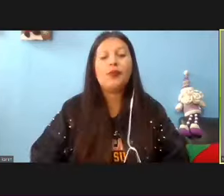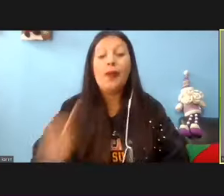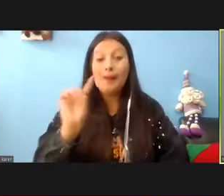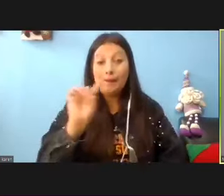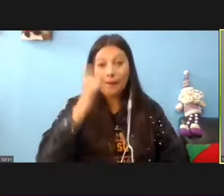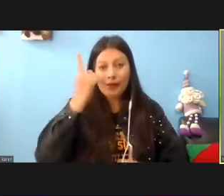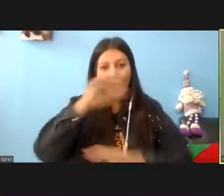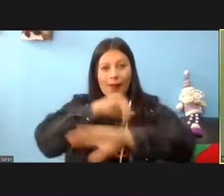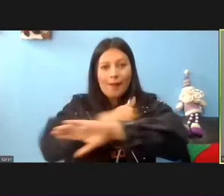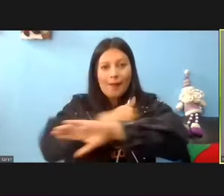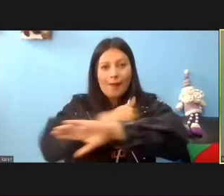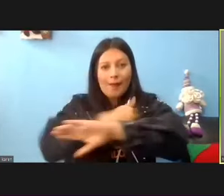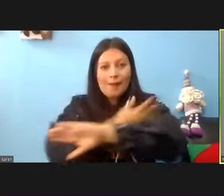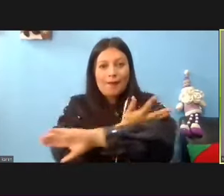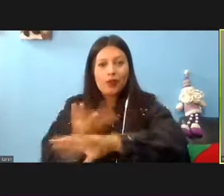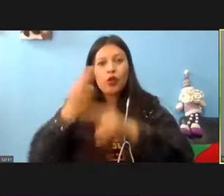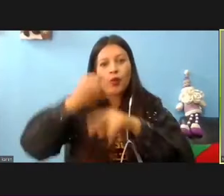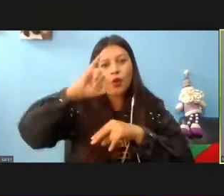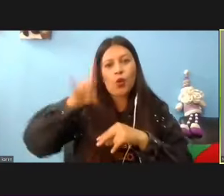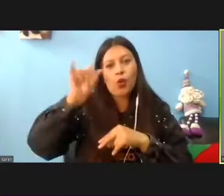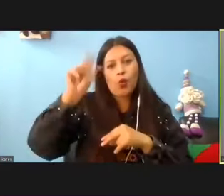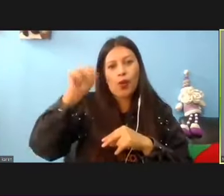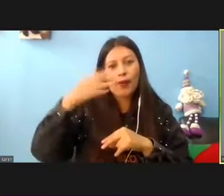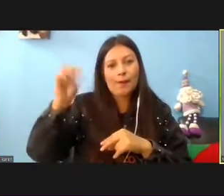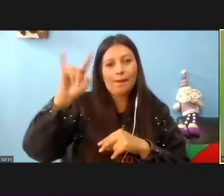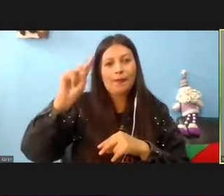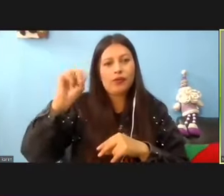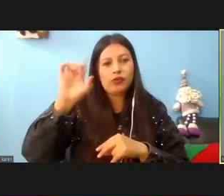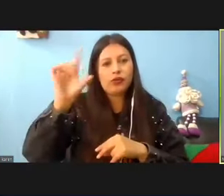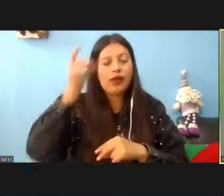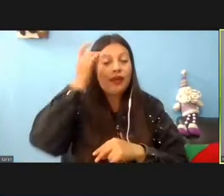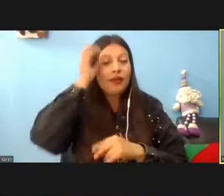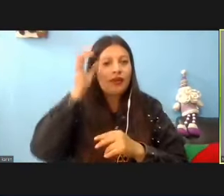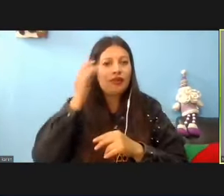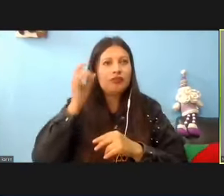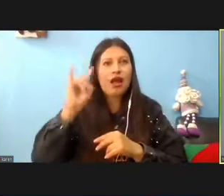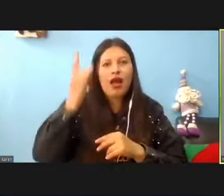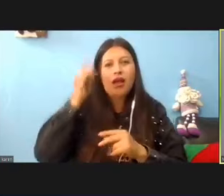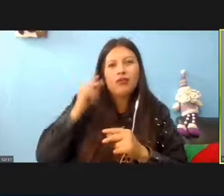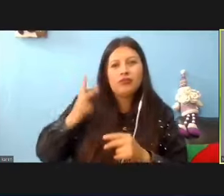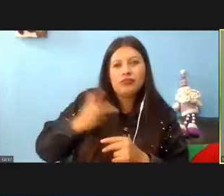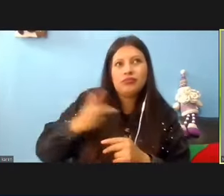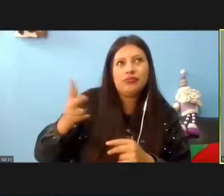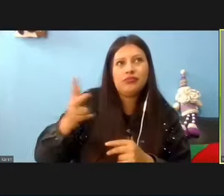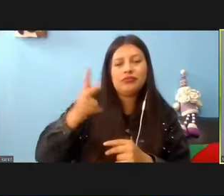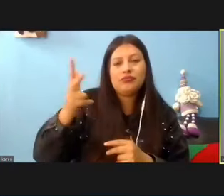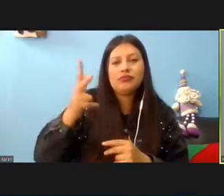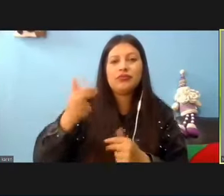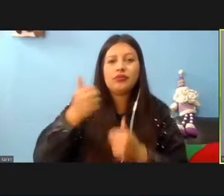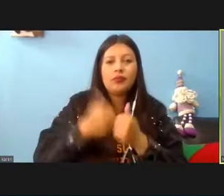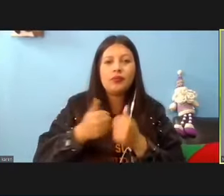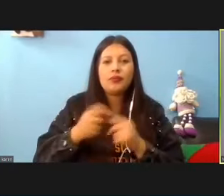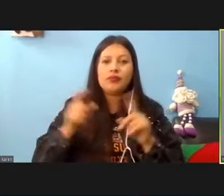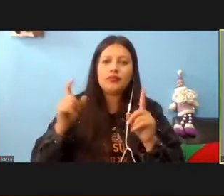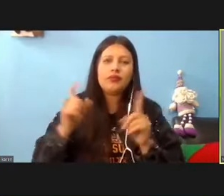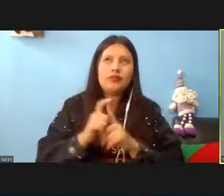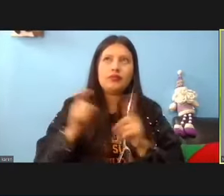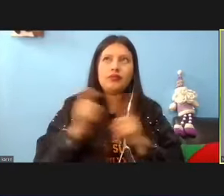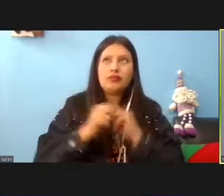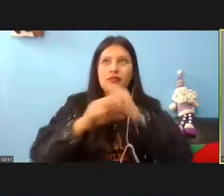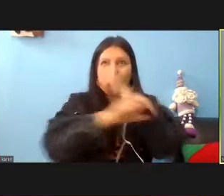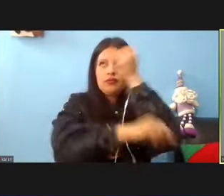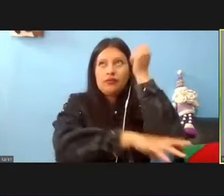Juan Manuel Roca. Dice así: tal vez al borde del vaso, con restos de cerveza, la palabra país se